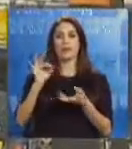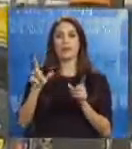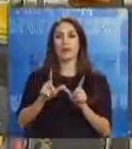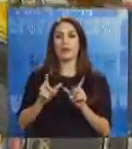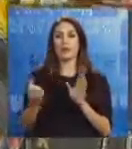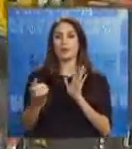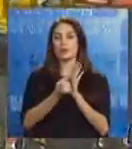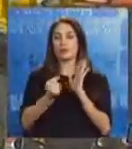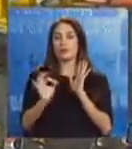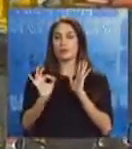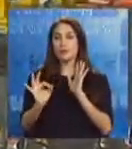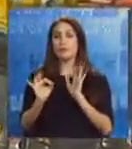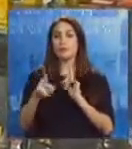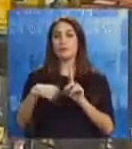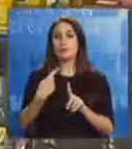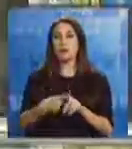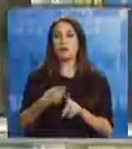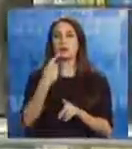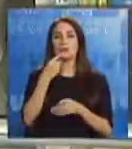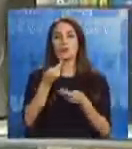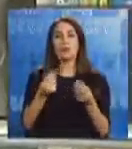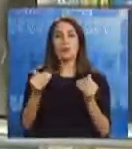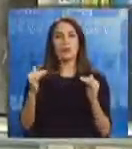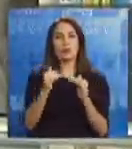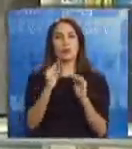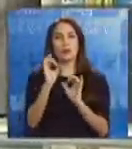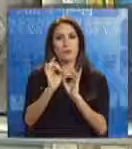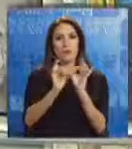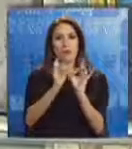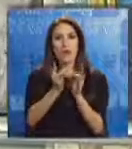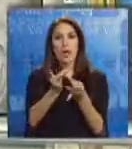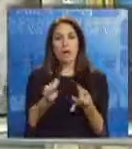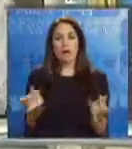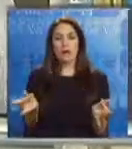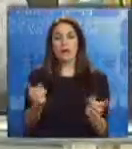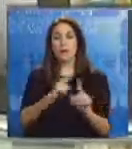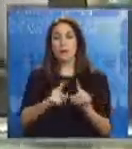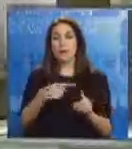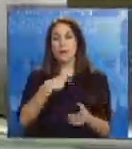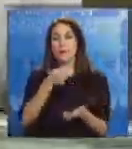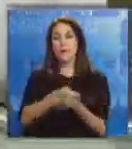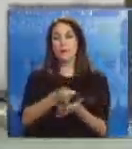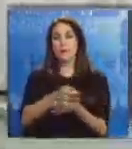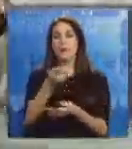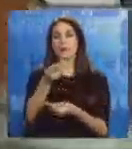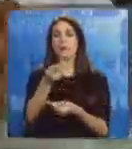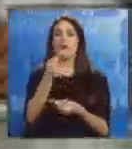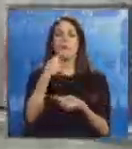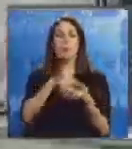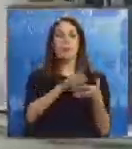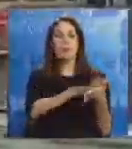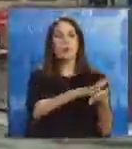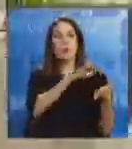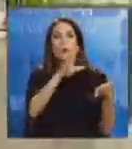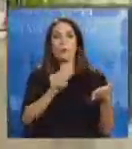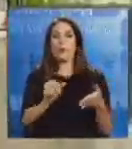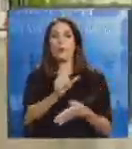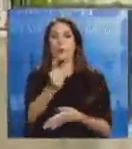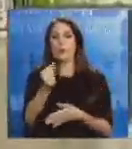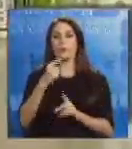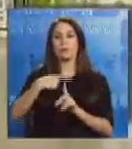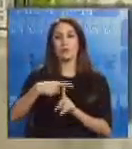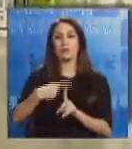de biodisponibilidad y bioequivalencia. Ratifican su apoyo a la compra de medicamentos genéricos de óptima calidad.